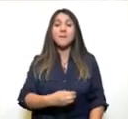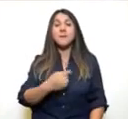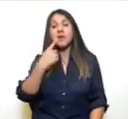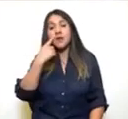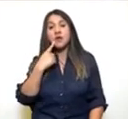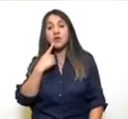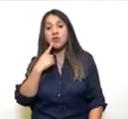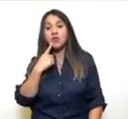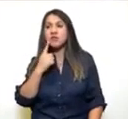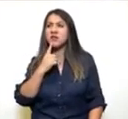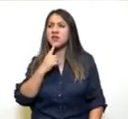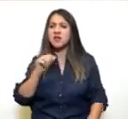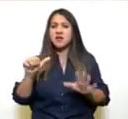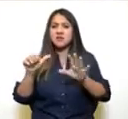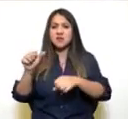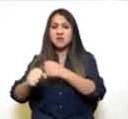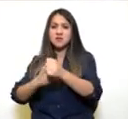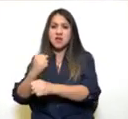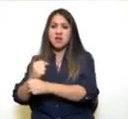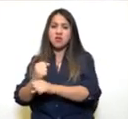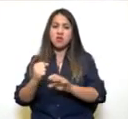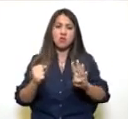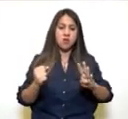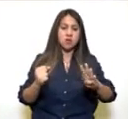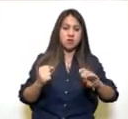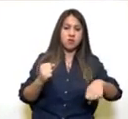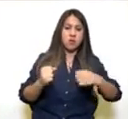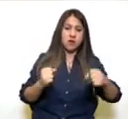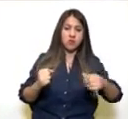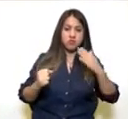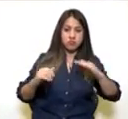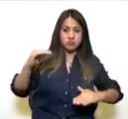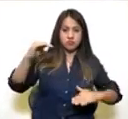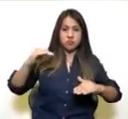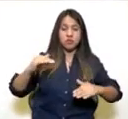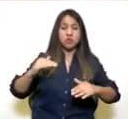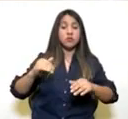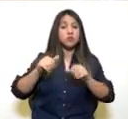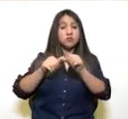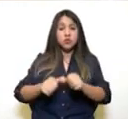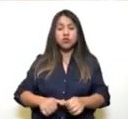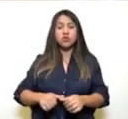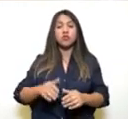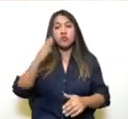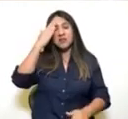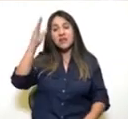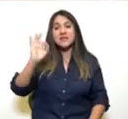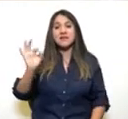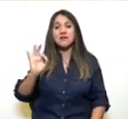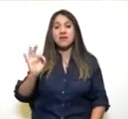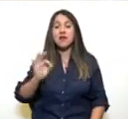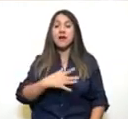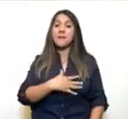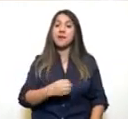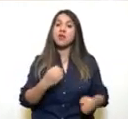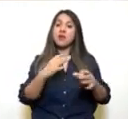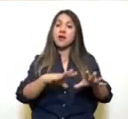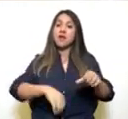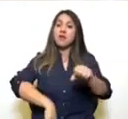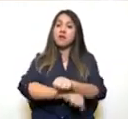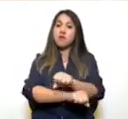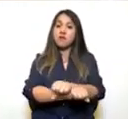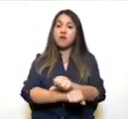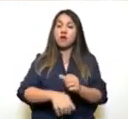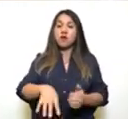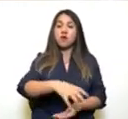tenía seis yo llevaba todos los días sábado a mi hijo a jugar fútbol a niño a